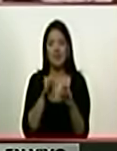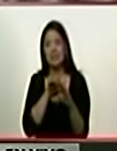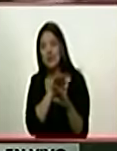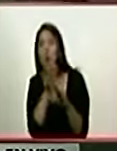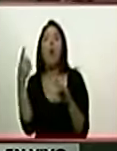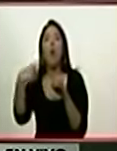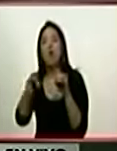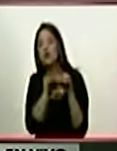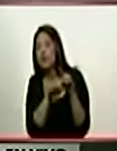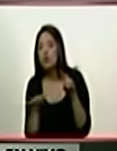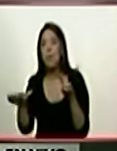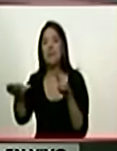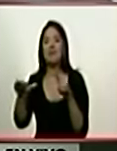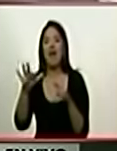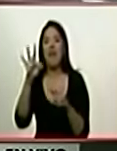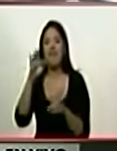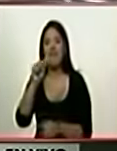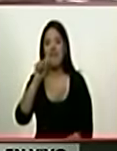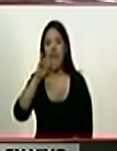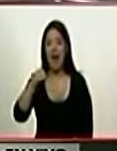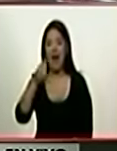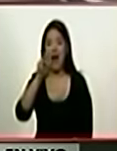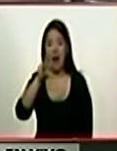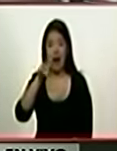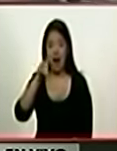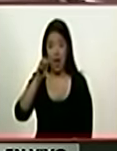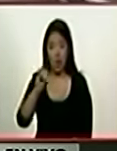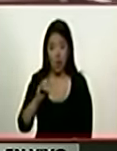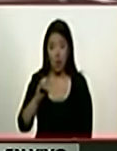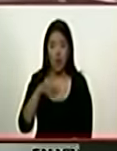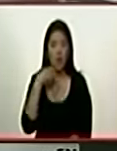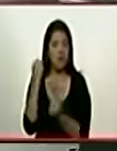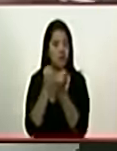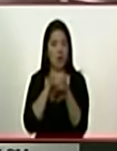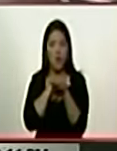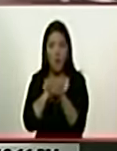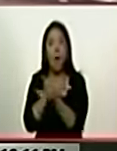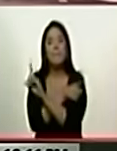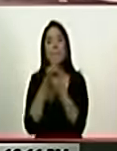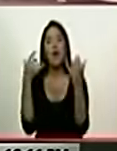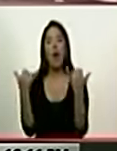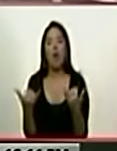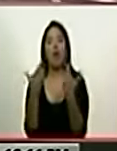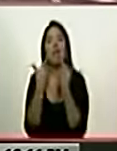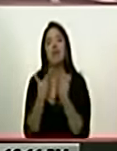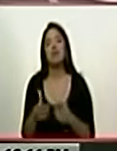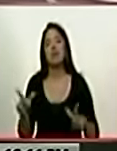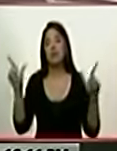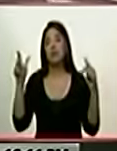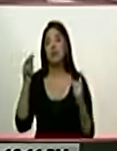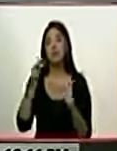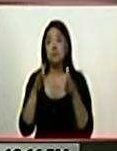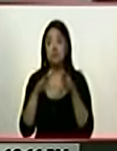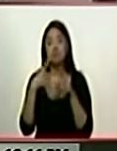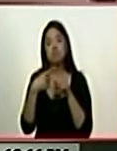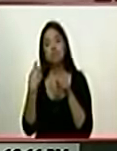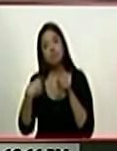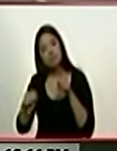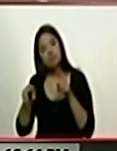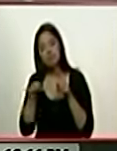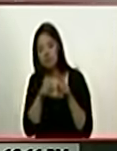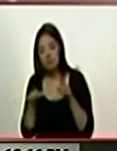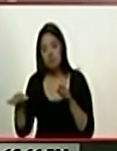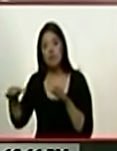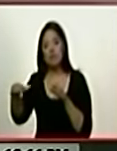muchos kilómetros atrás de cola, por cuenta de esa congestión. Ahora lo hemos liberado, hemos construido un canal adicional que permite que